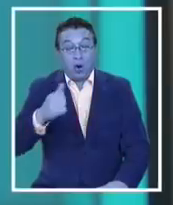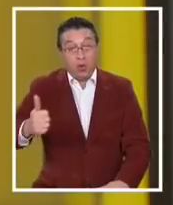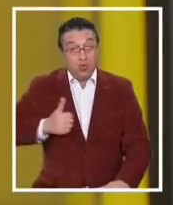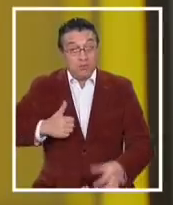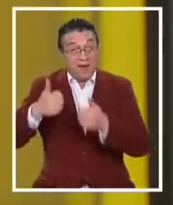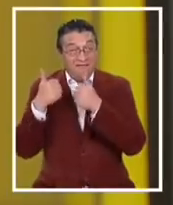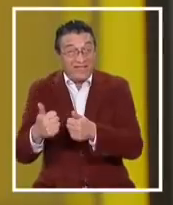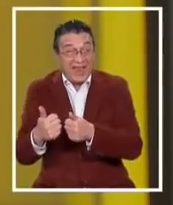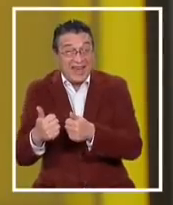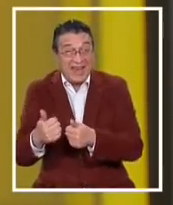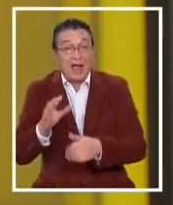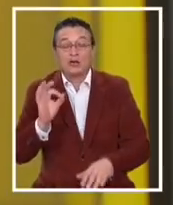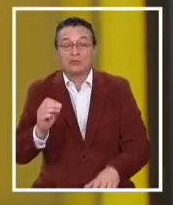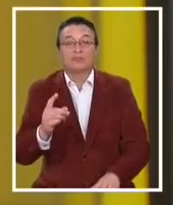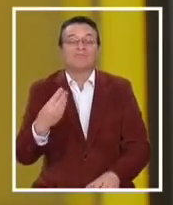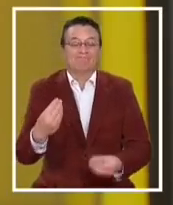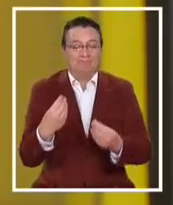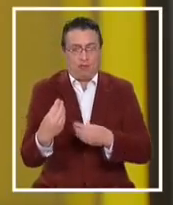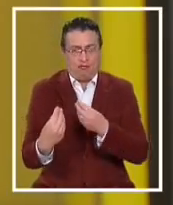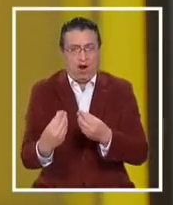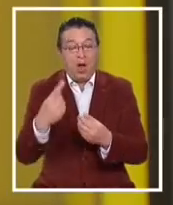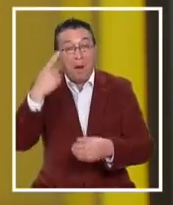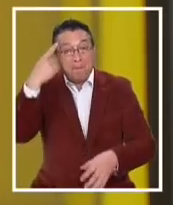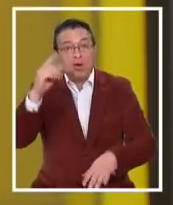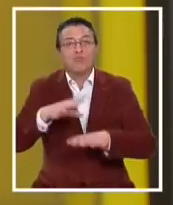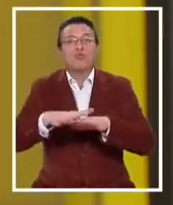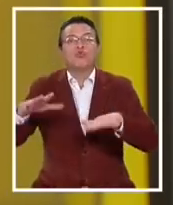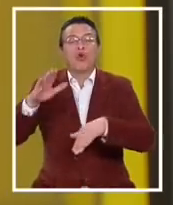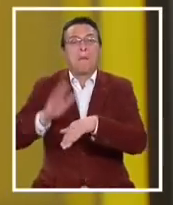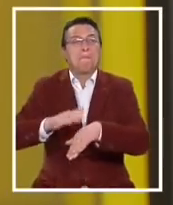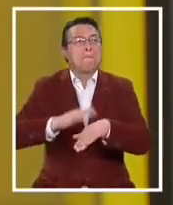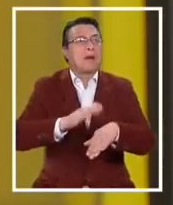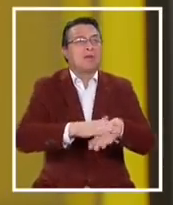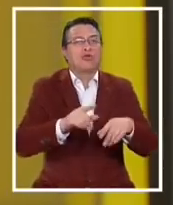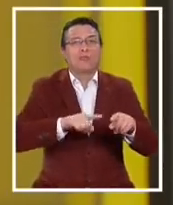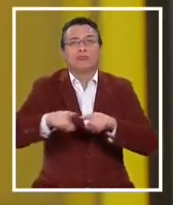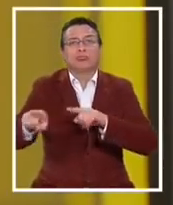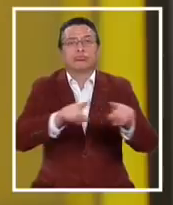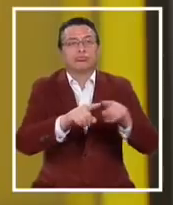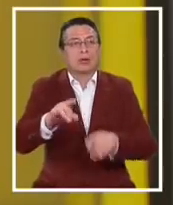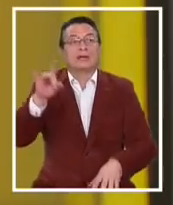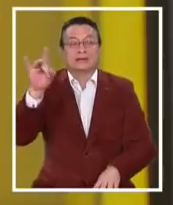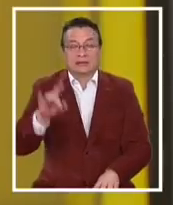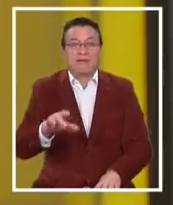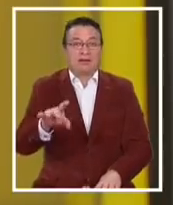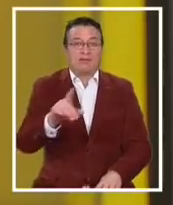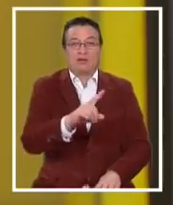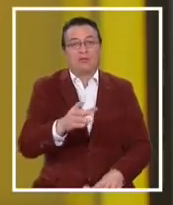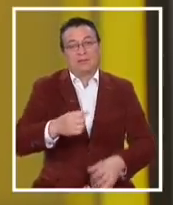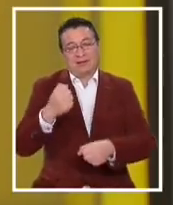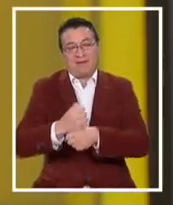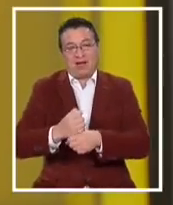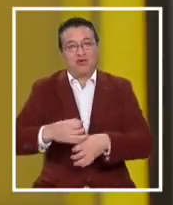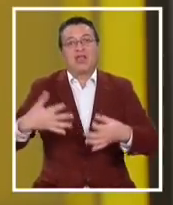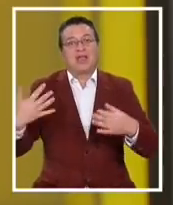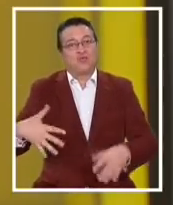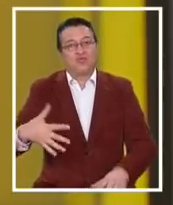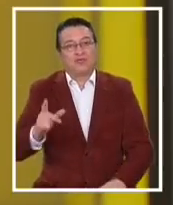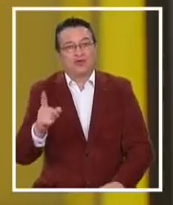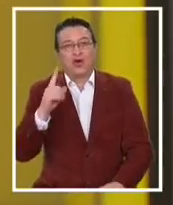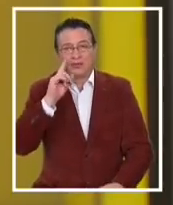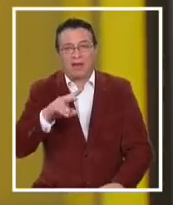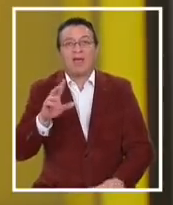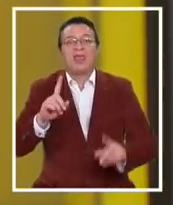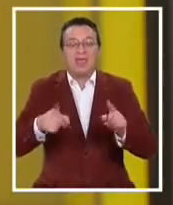bien. El problema es que no se está cumpliendo bien. Hay una serie de permisos de trabajo esenciales que sabemos que honestamente no son trabajos esenciales, que tienen